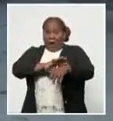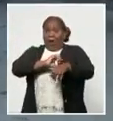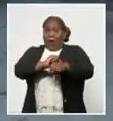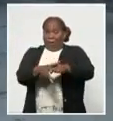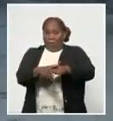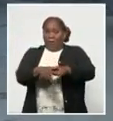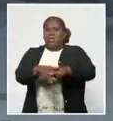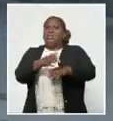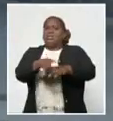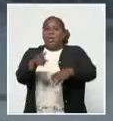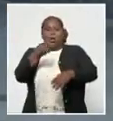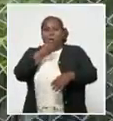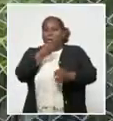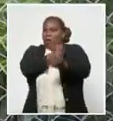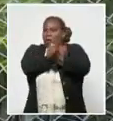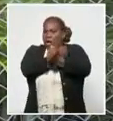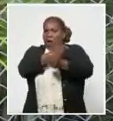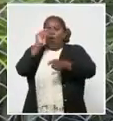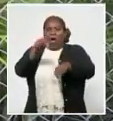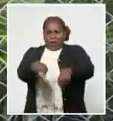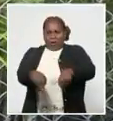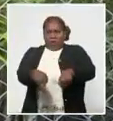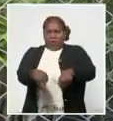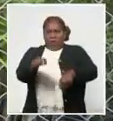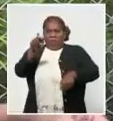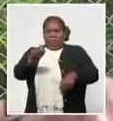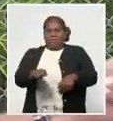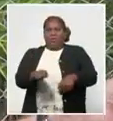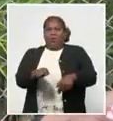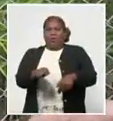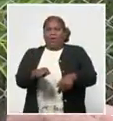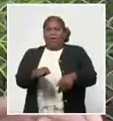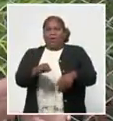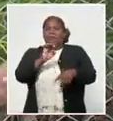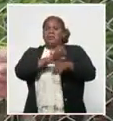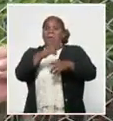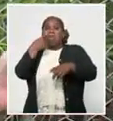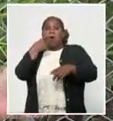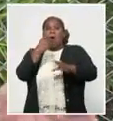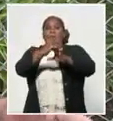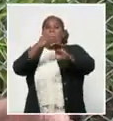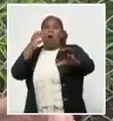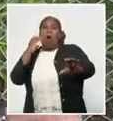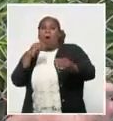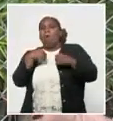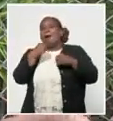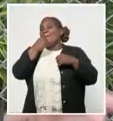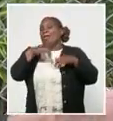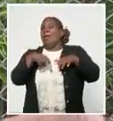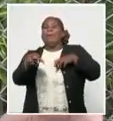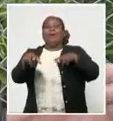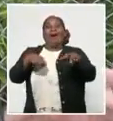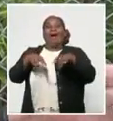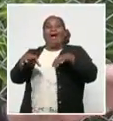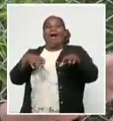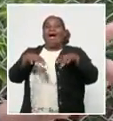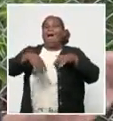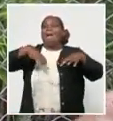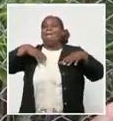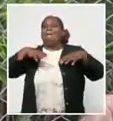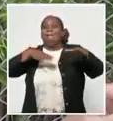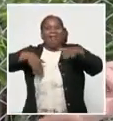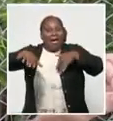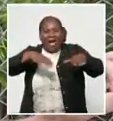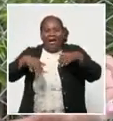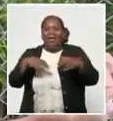podemos bajar la percepción de riesgo. La gente empezó, vio las guaguas, que si puedes ir a la playa, van cogiendo confianza de una forma y